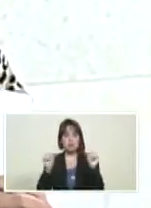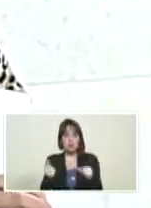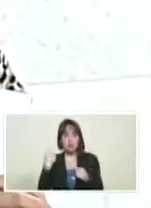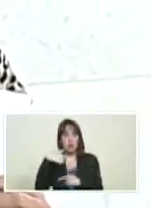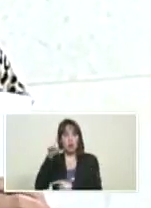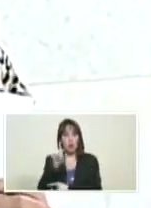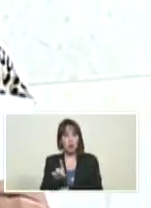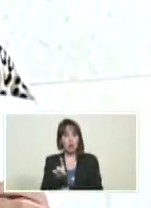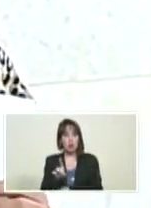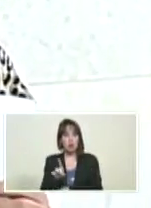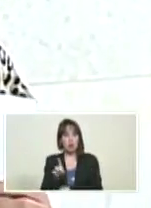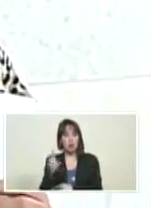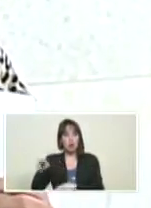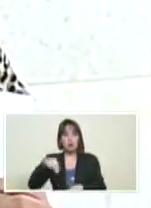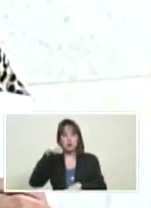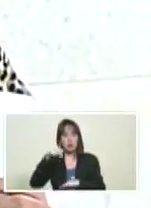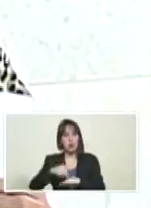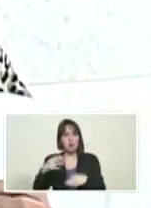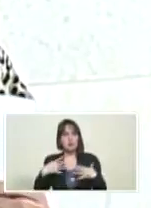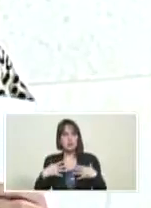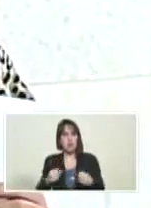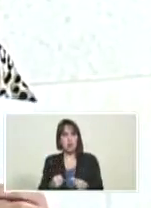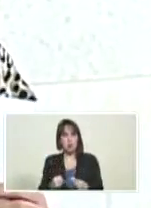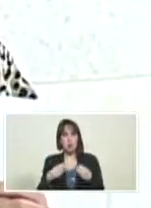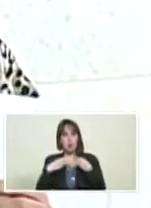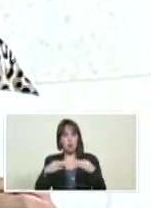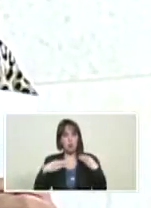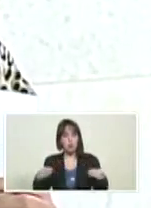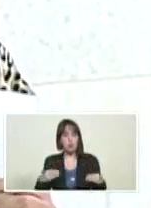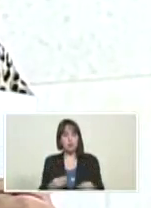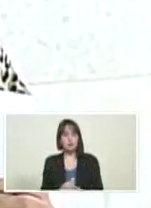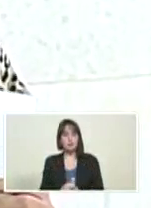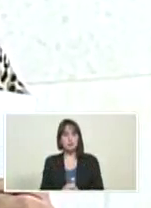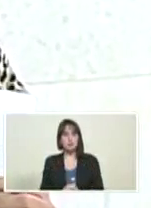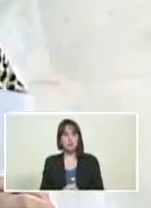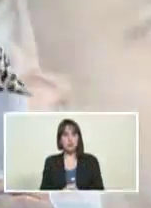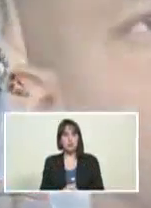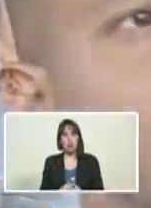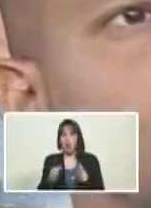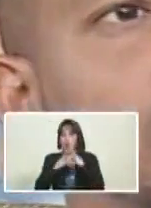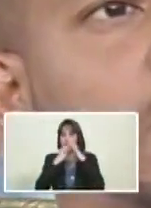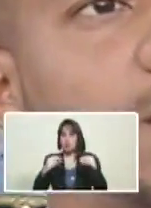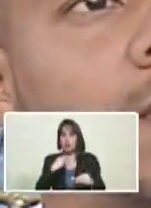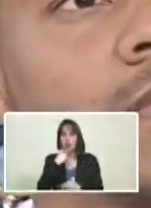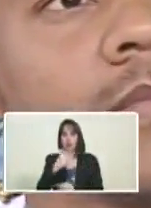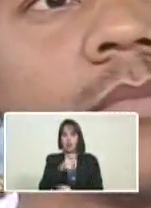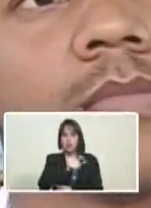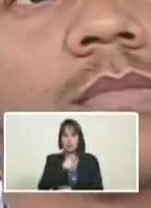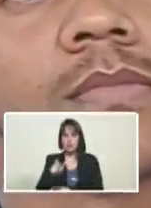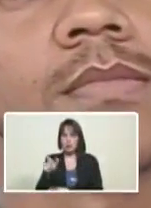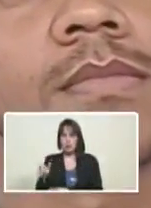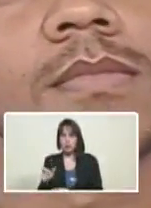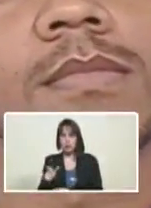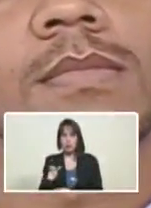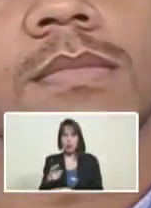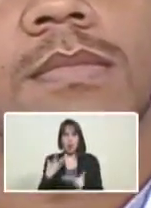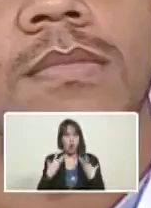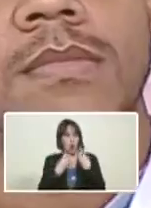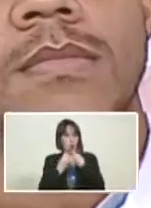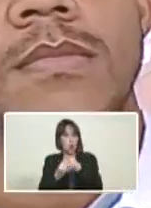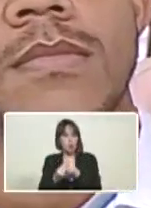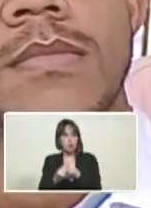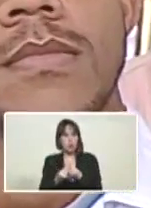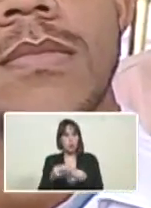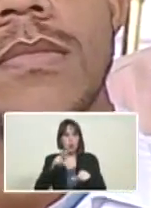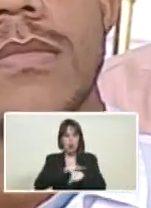Único Nacional de Salud Pública, todos los voceros del Poder Popular, de la mano de nuestros médicos,